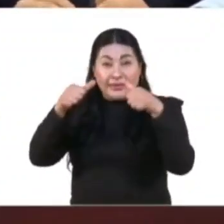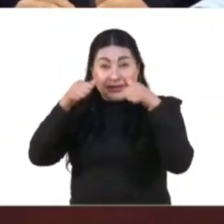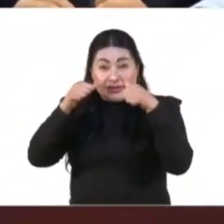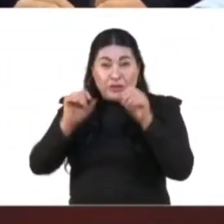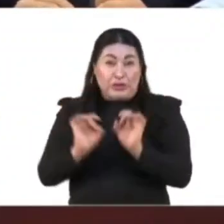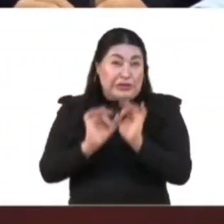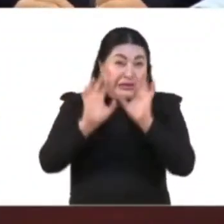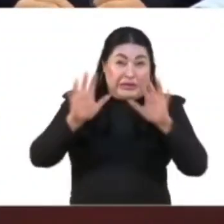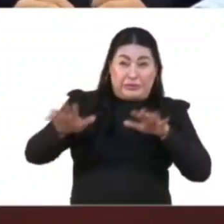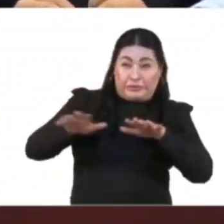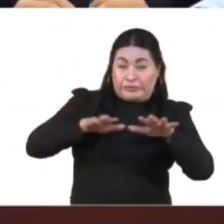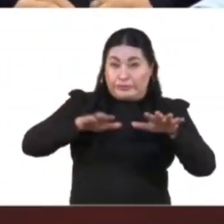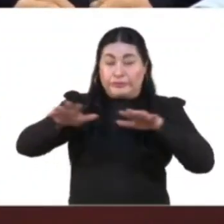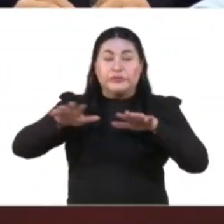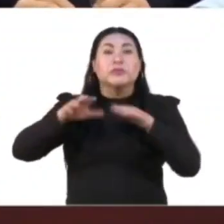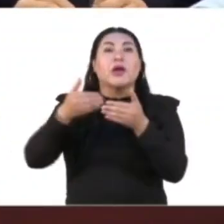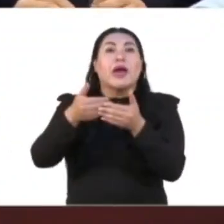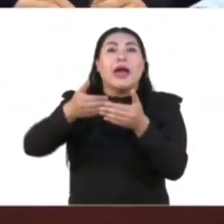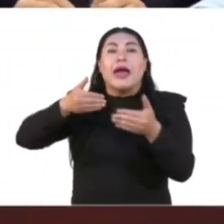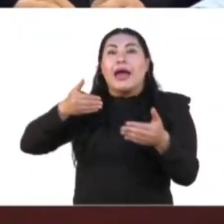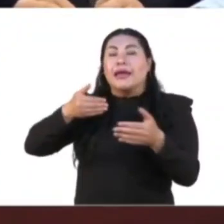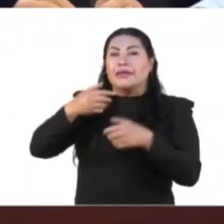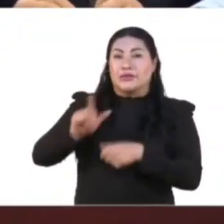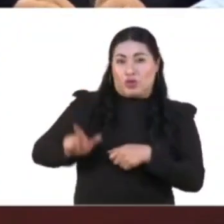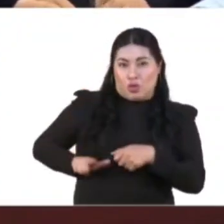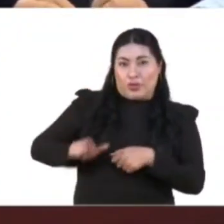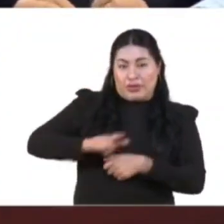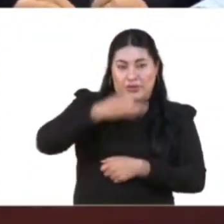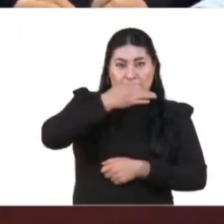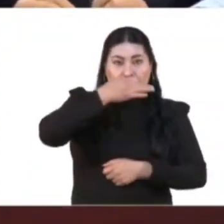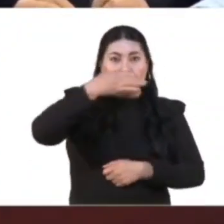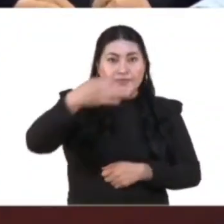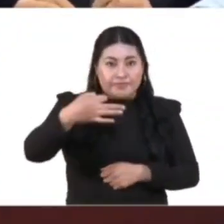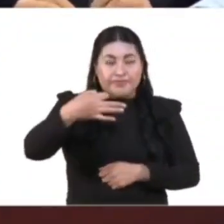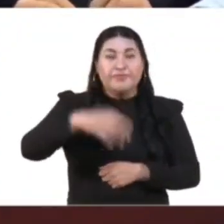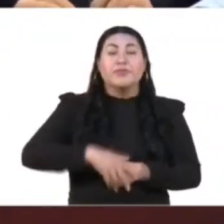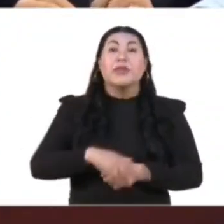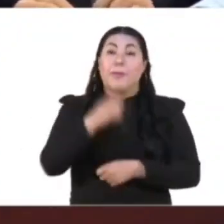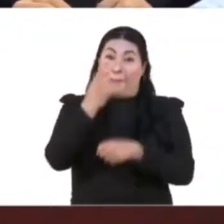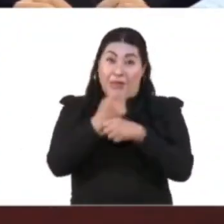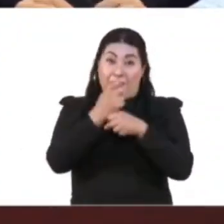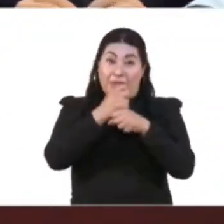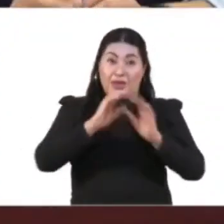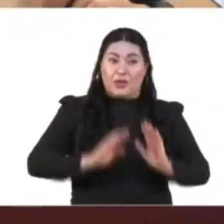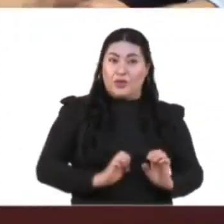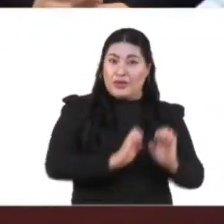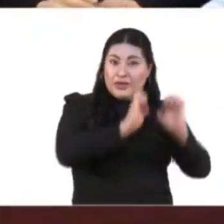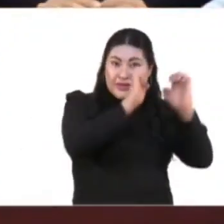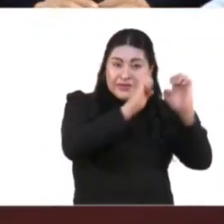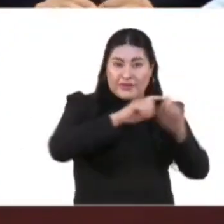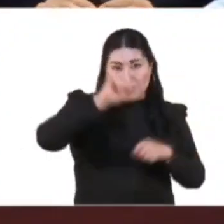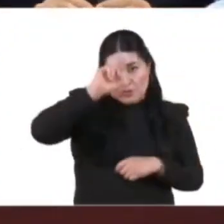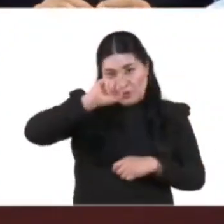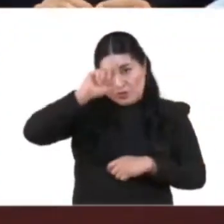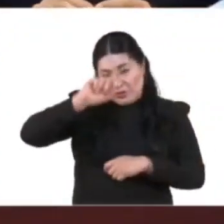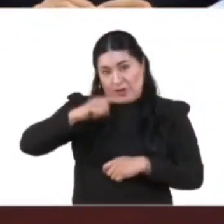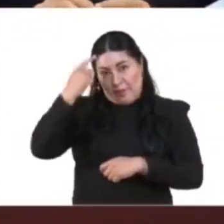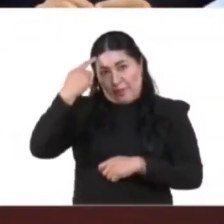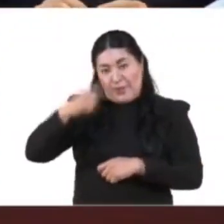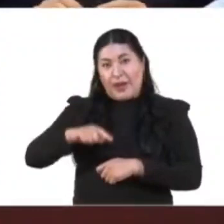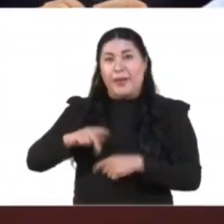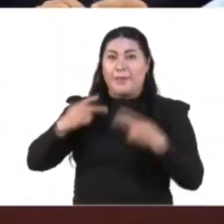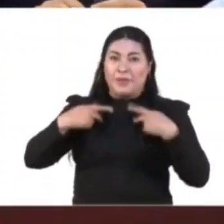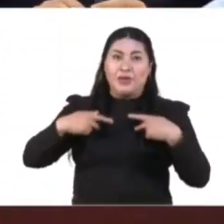sismos que fue publicado por nuestro gobierno, además de la instalación de los consejos de protección civil en